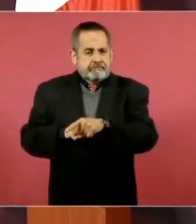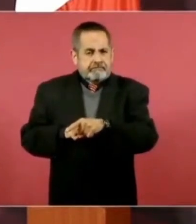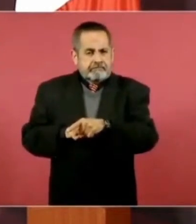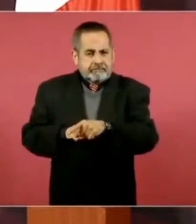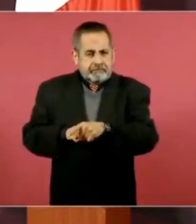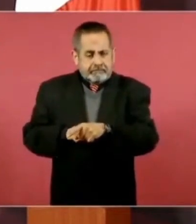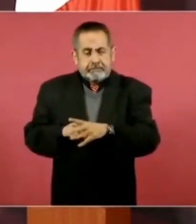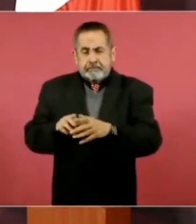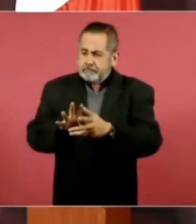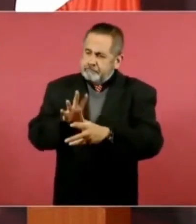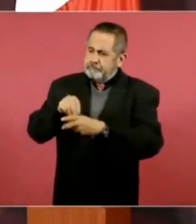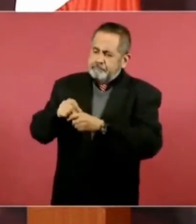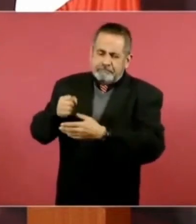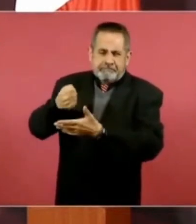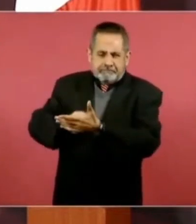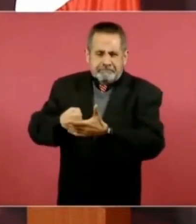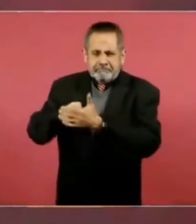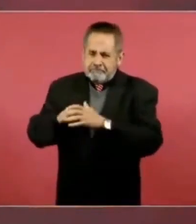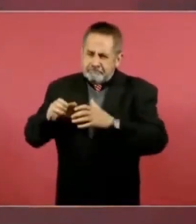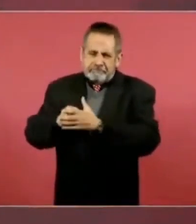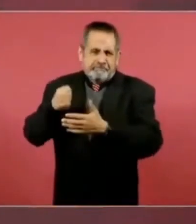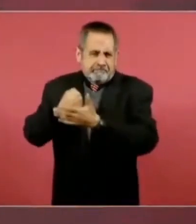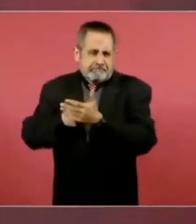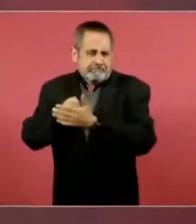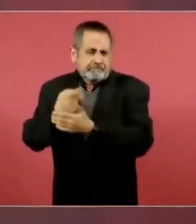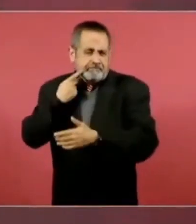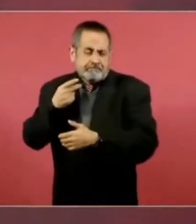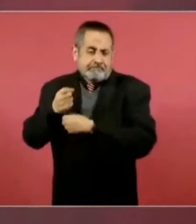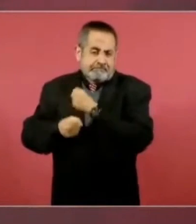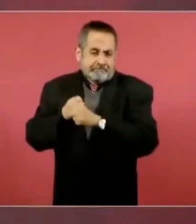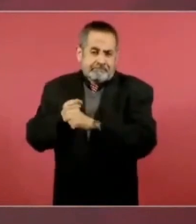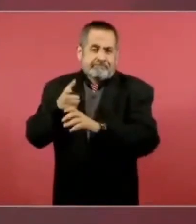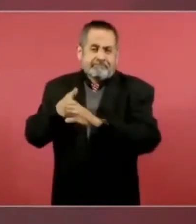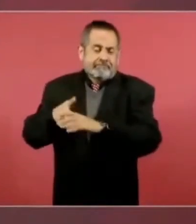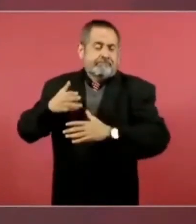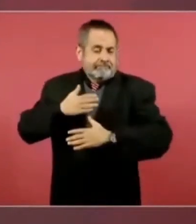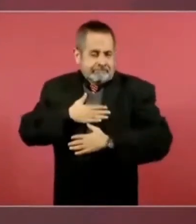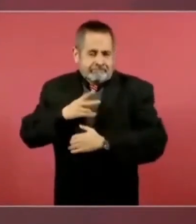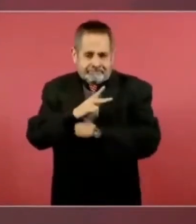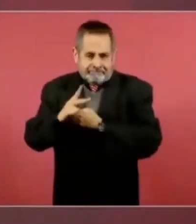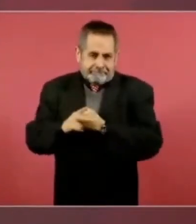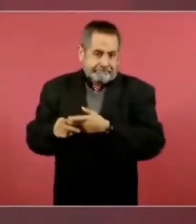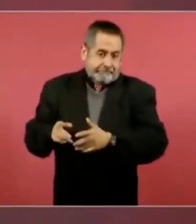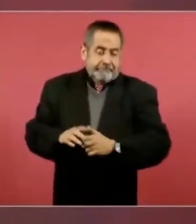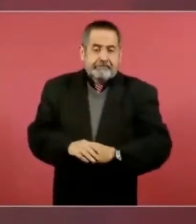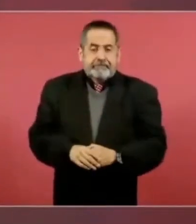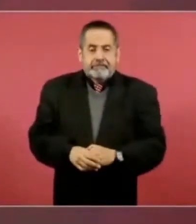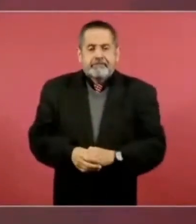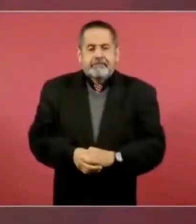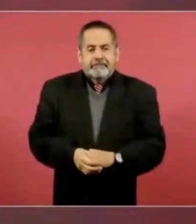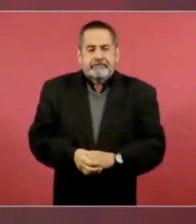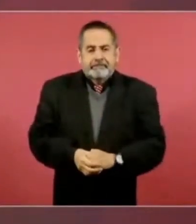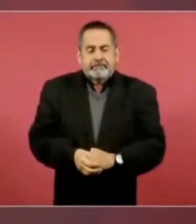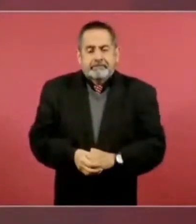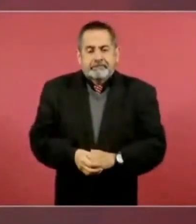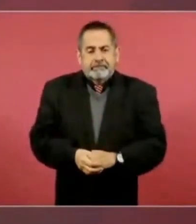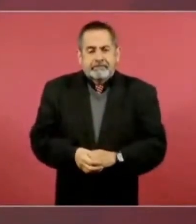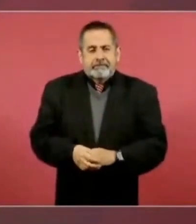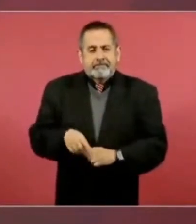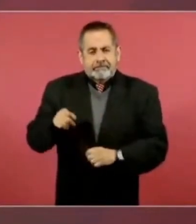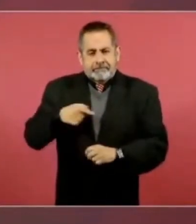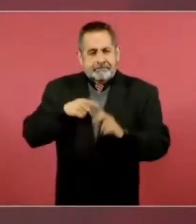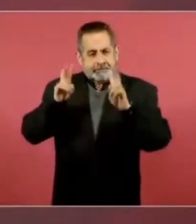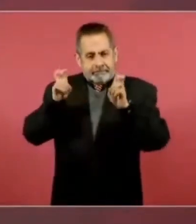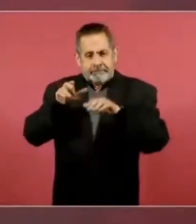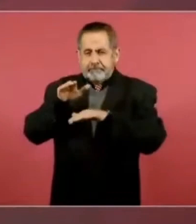he estado en las luchas sociales, políticas de mi país. Y ha sido el tema de